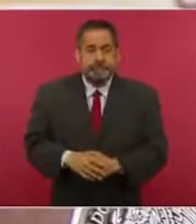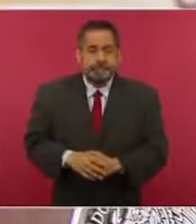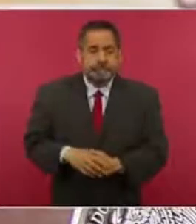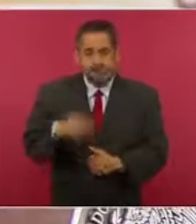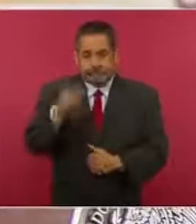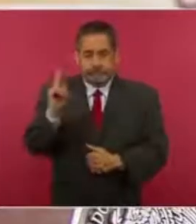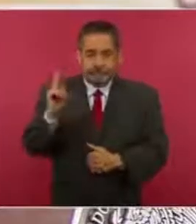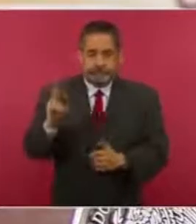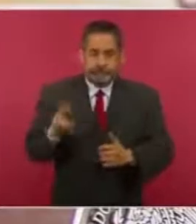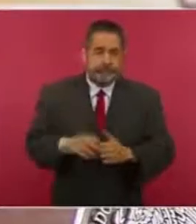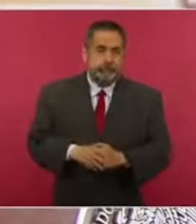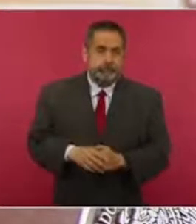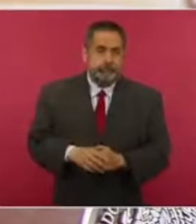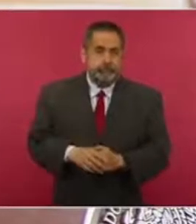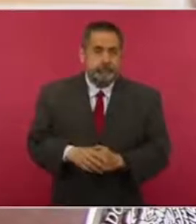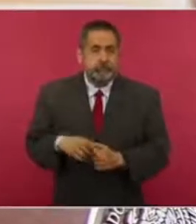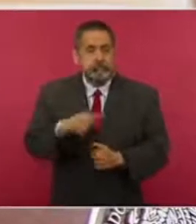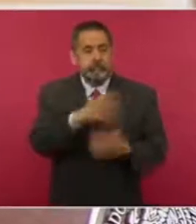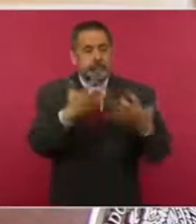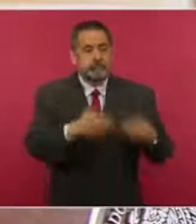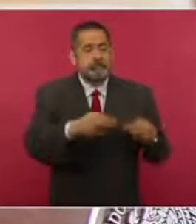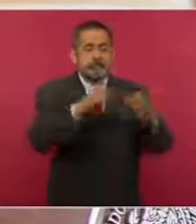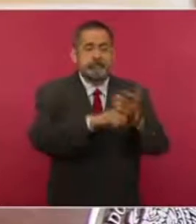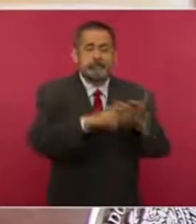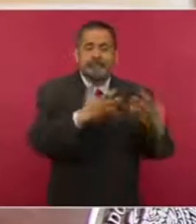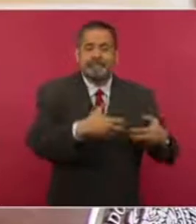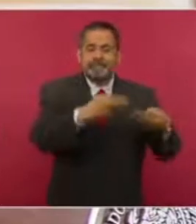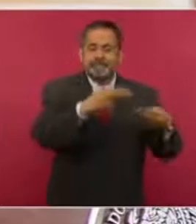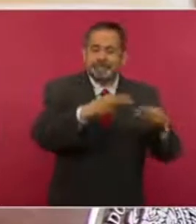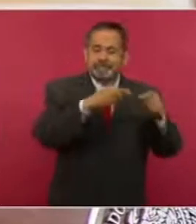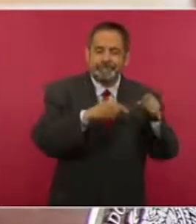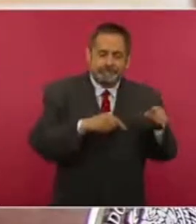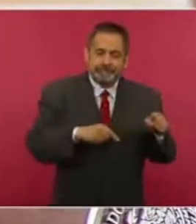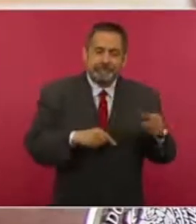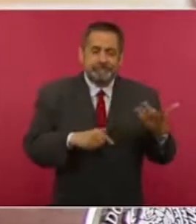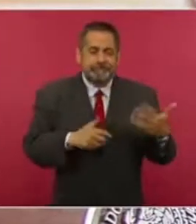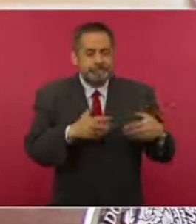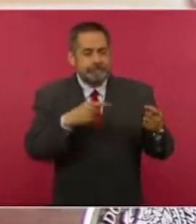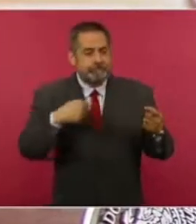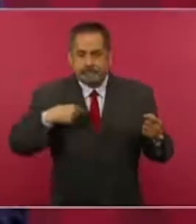pero él es empleado de una empresa.